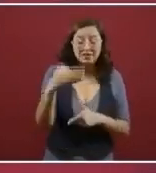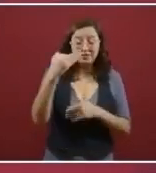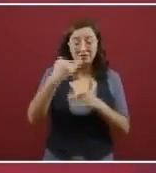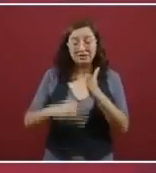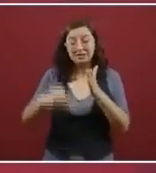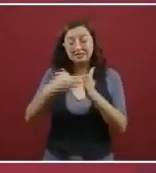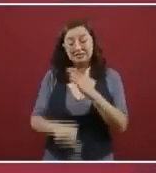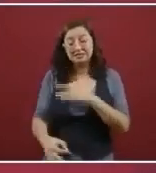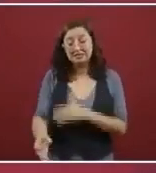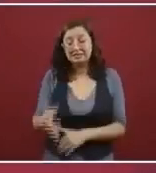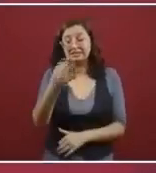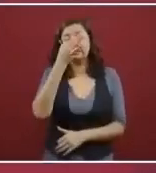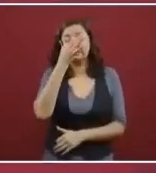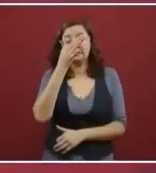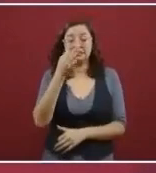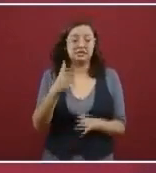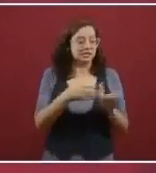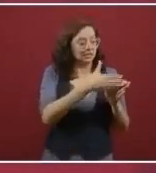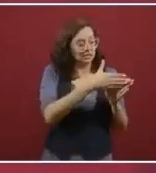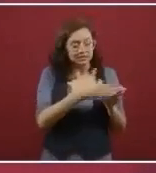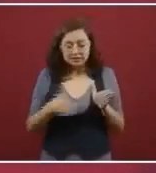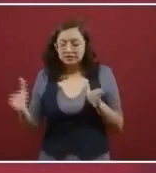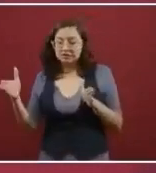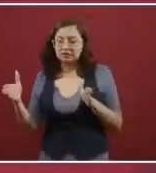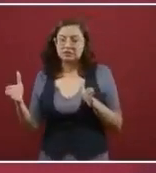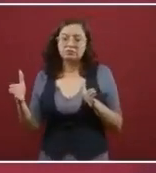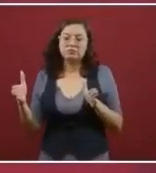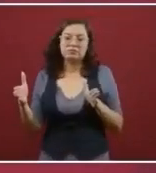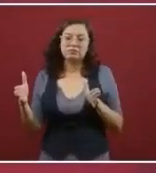para que termine el periodo